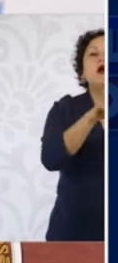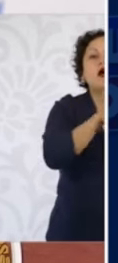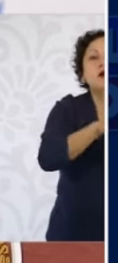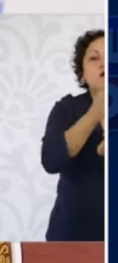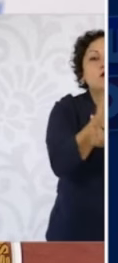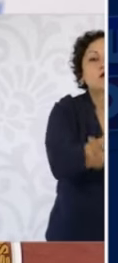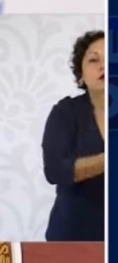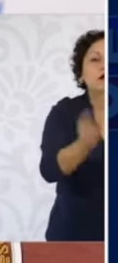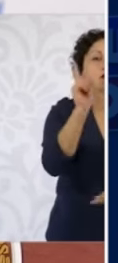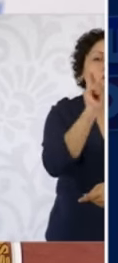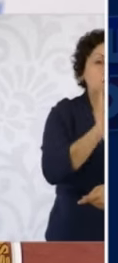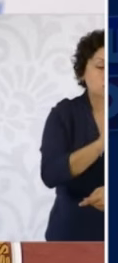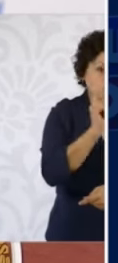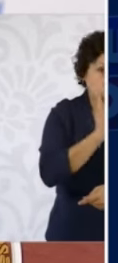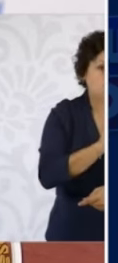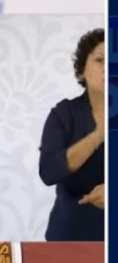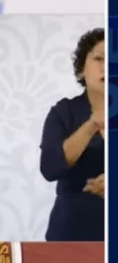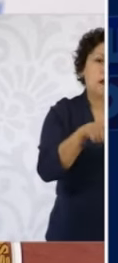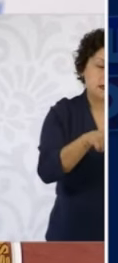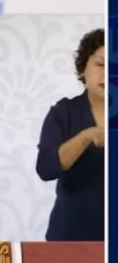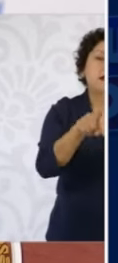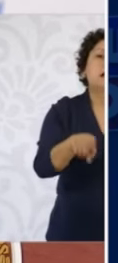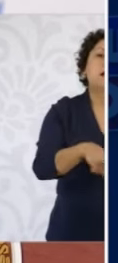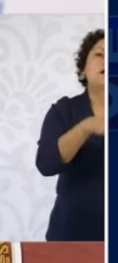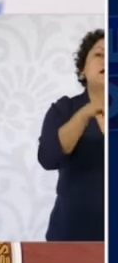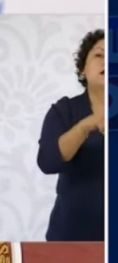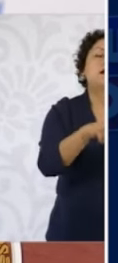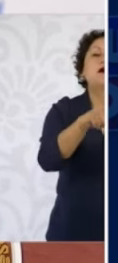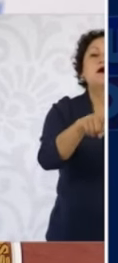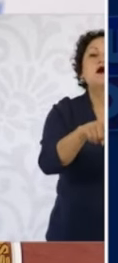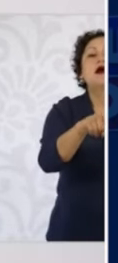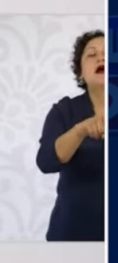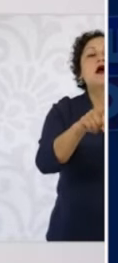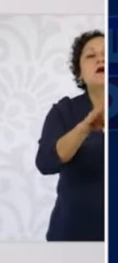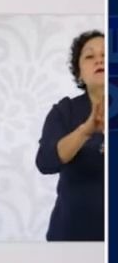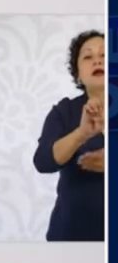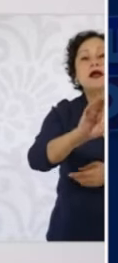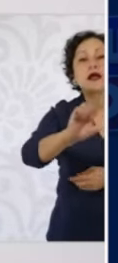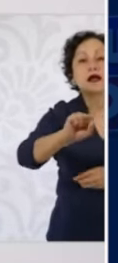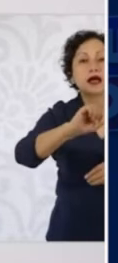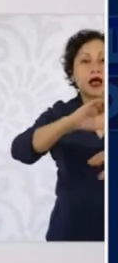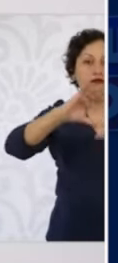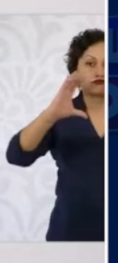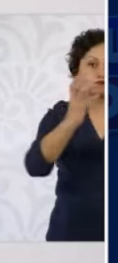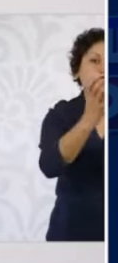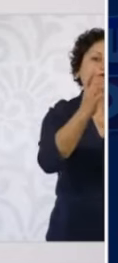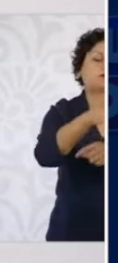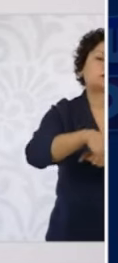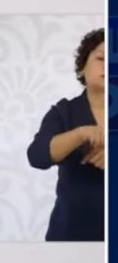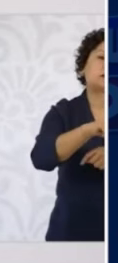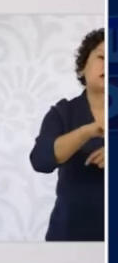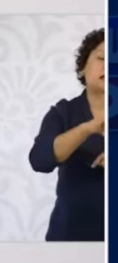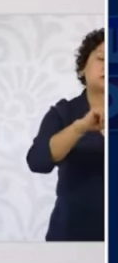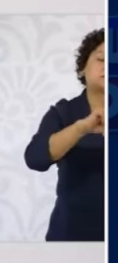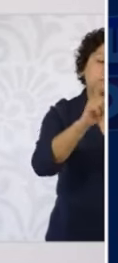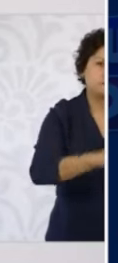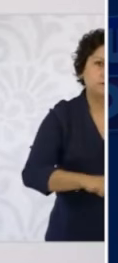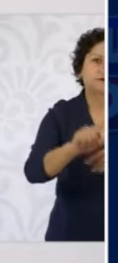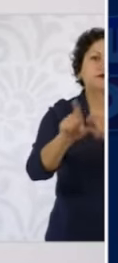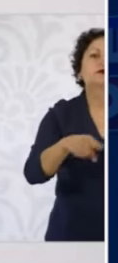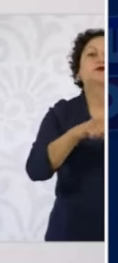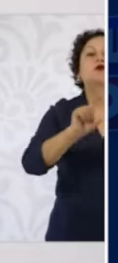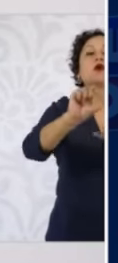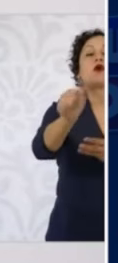beca universal que el próximo año Inicia con secundaria y el programa de salud casa por casa para las y los adultos